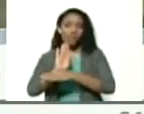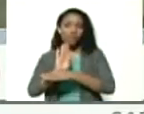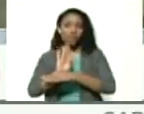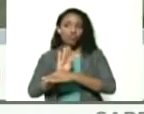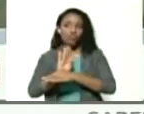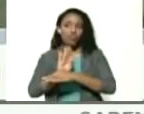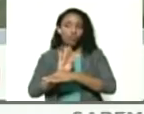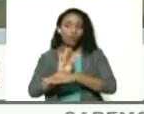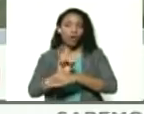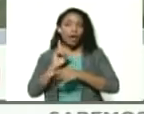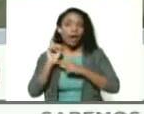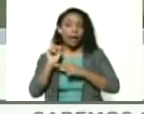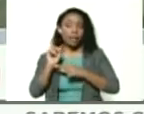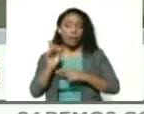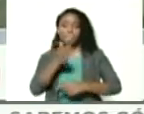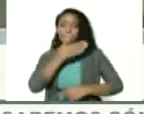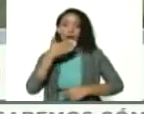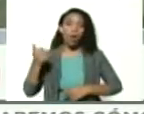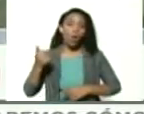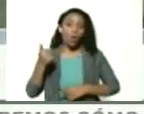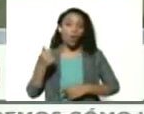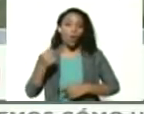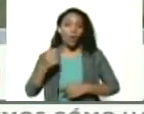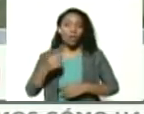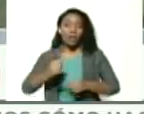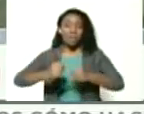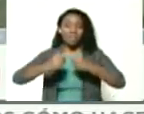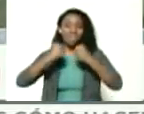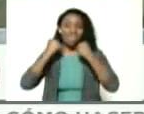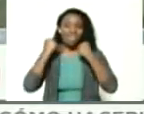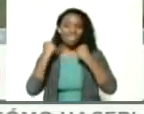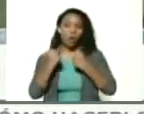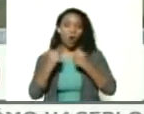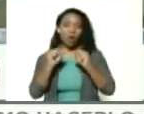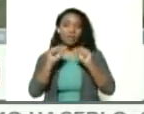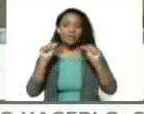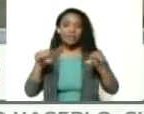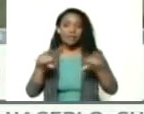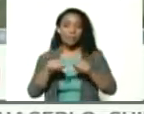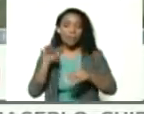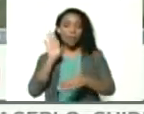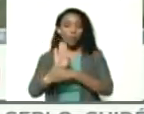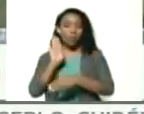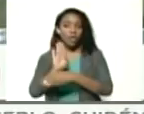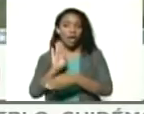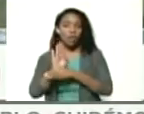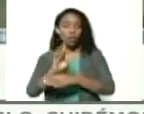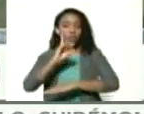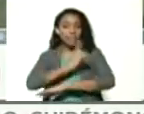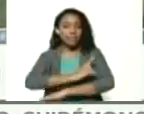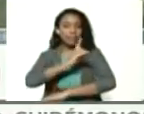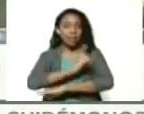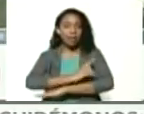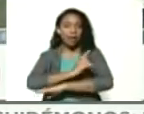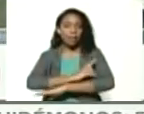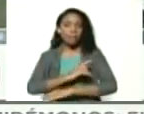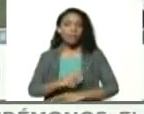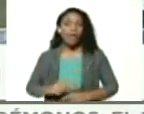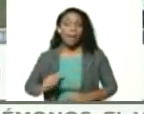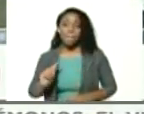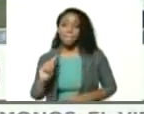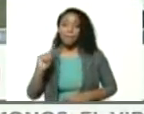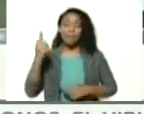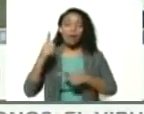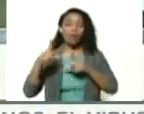Nosotros tenemos que mejorar, apretar el sistema de cuidados, disciplina. En primer lugar,